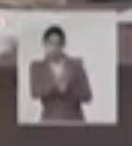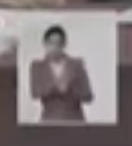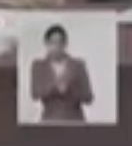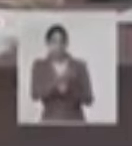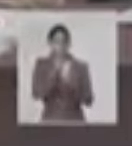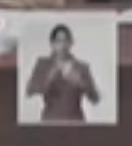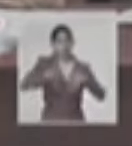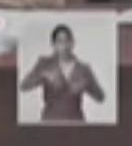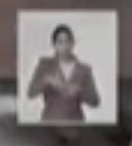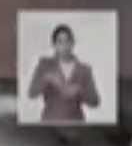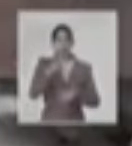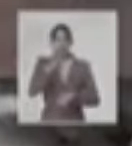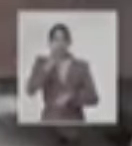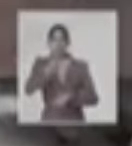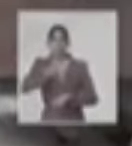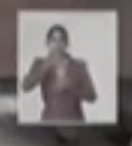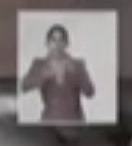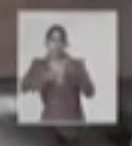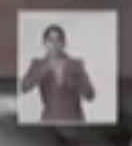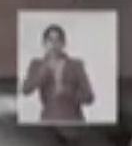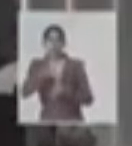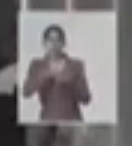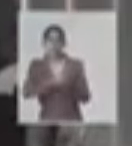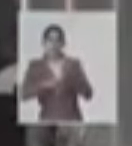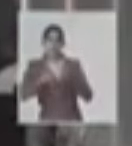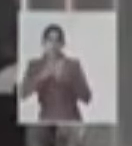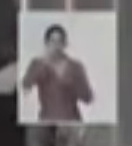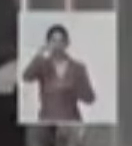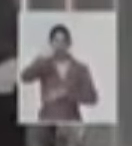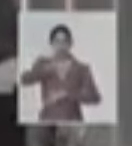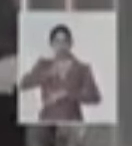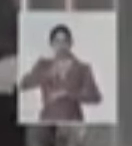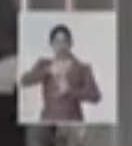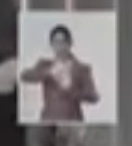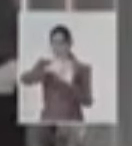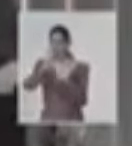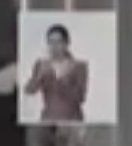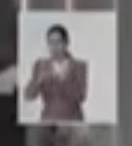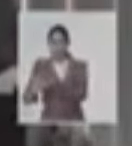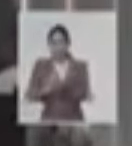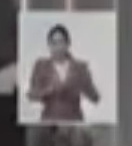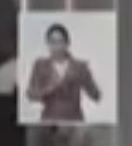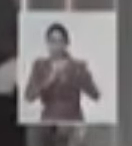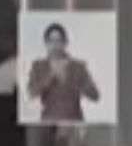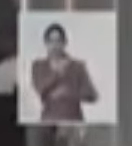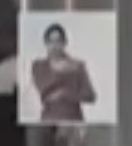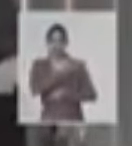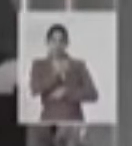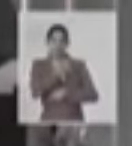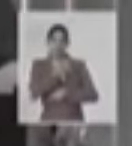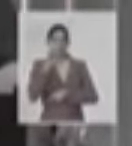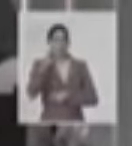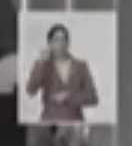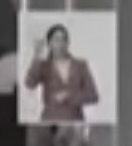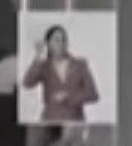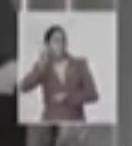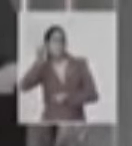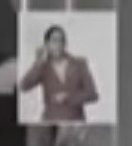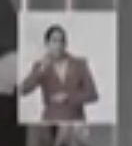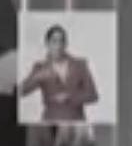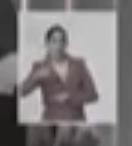discurso en Santiago, expresó: a todos nuestros cuadros los convoco a meditar cada día sobre qué